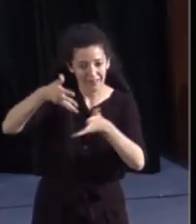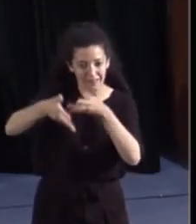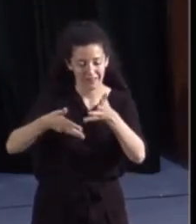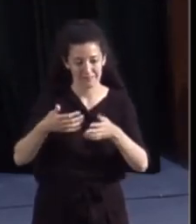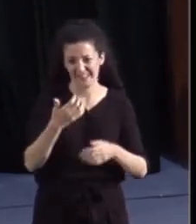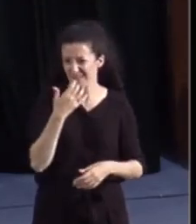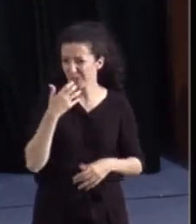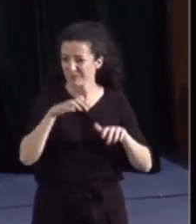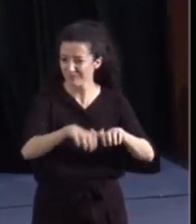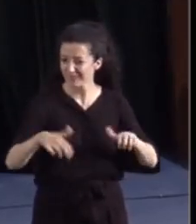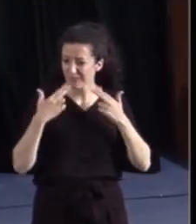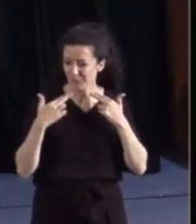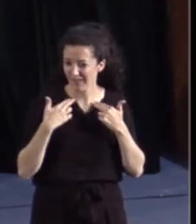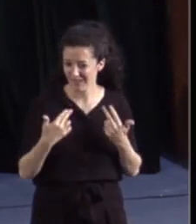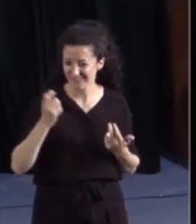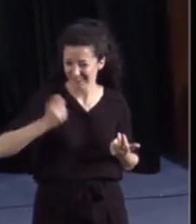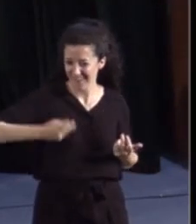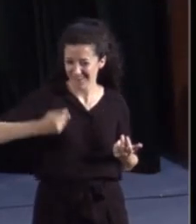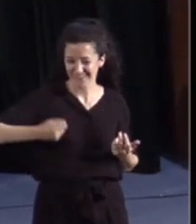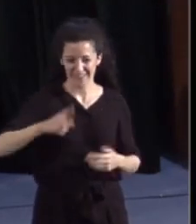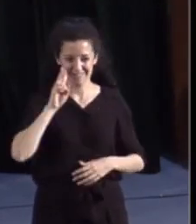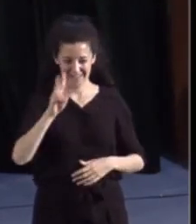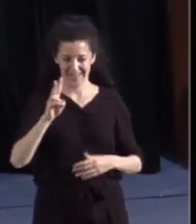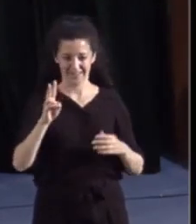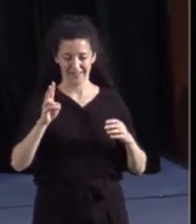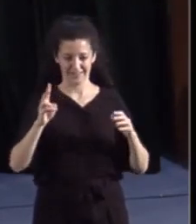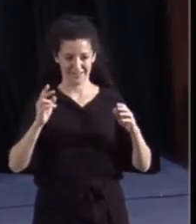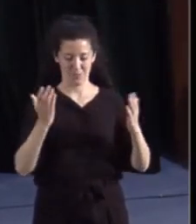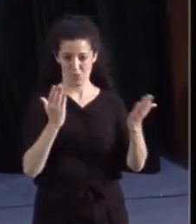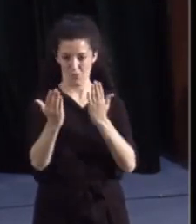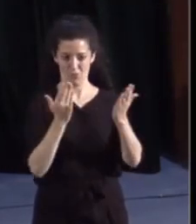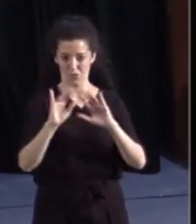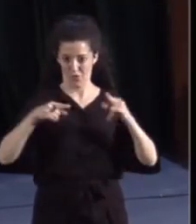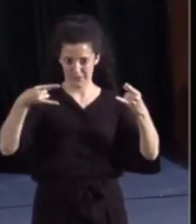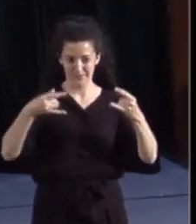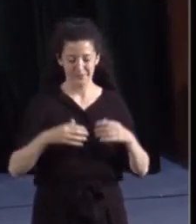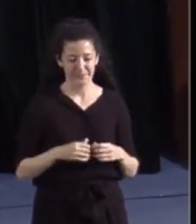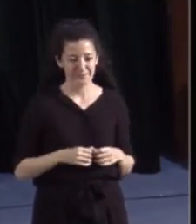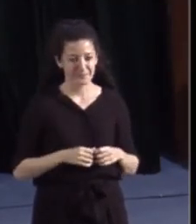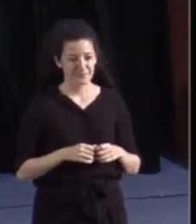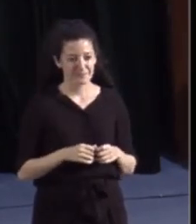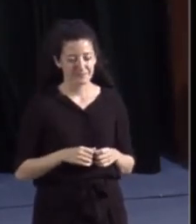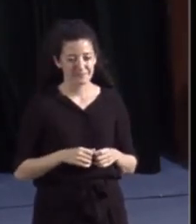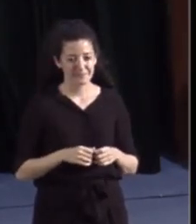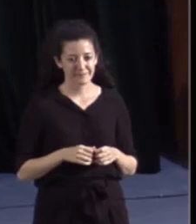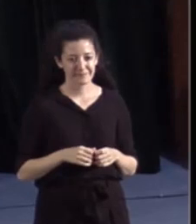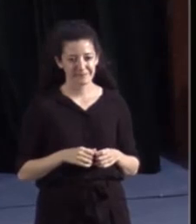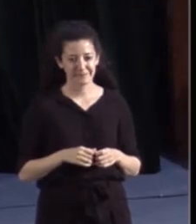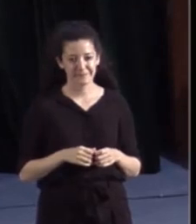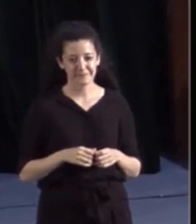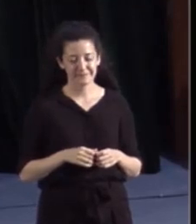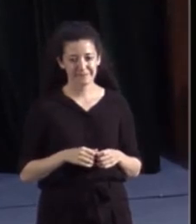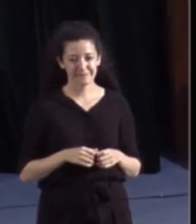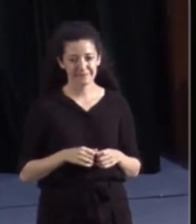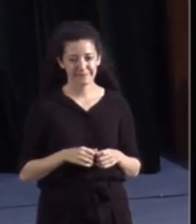donde tenemos la pantalla dividida con este doble contenido. Esto es importante porque para que el contenido en lengua de signos en un